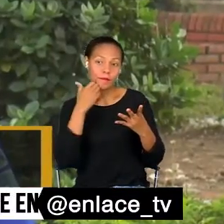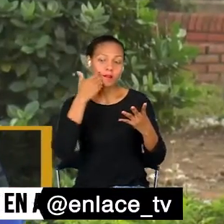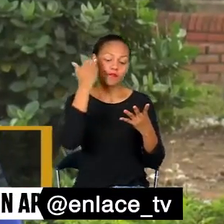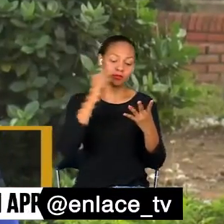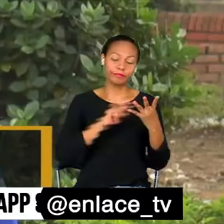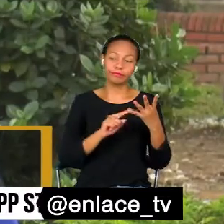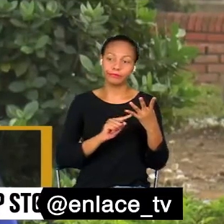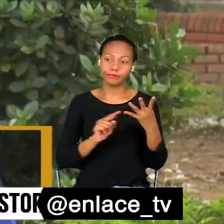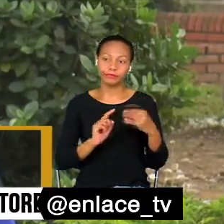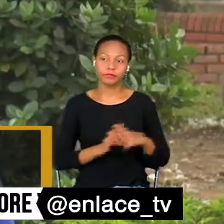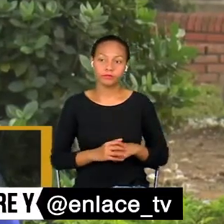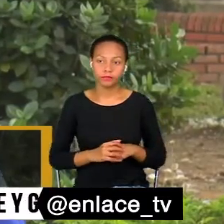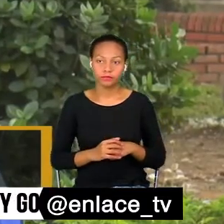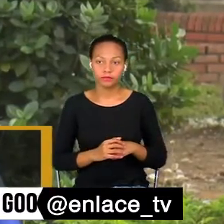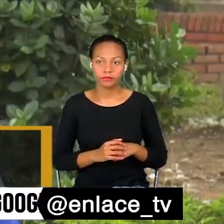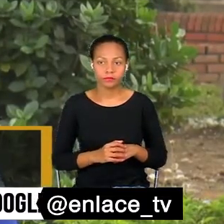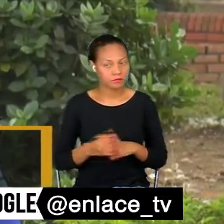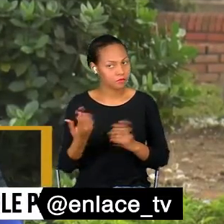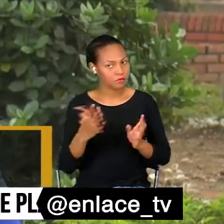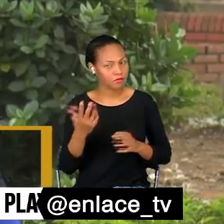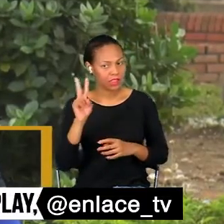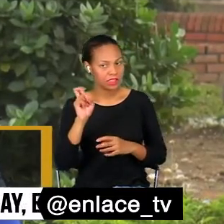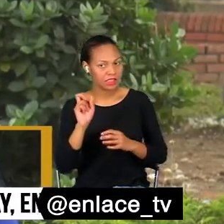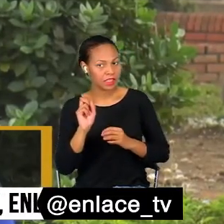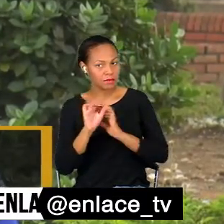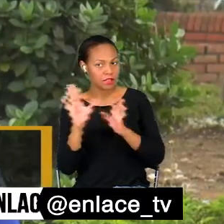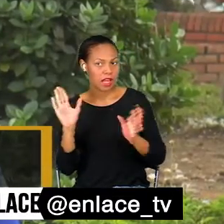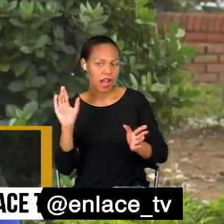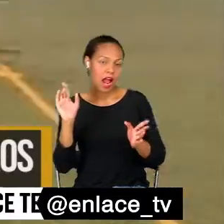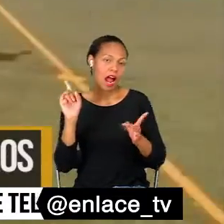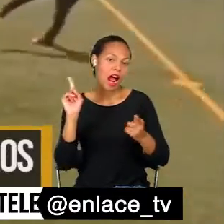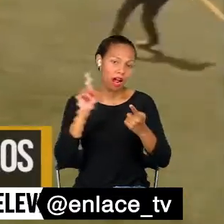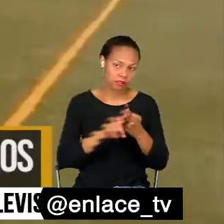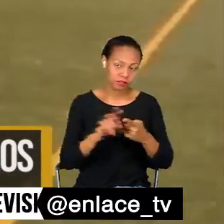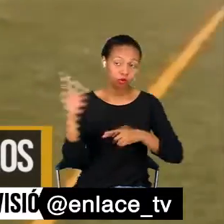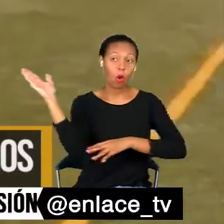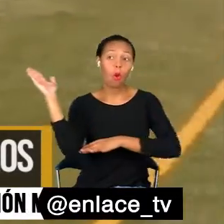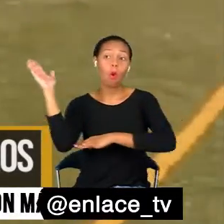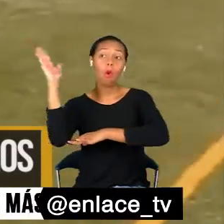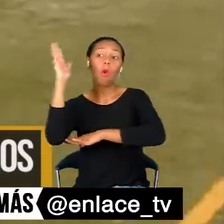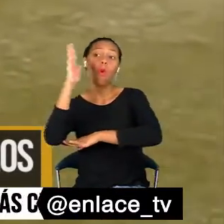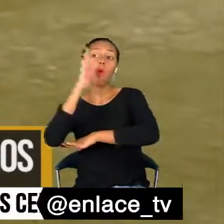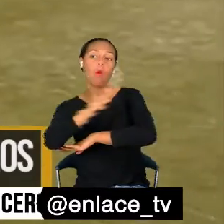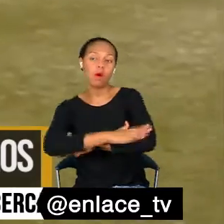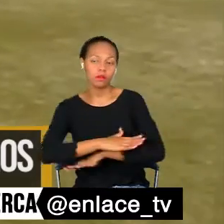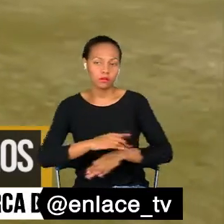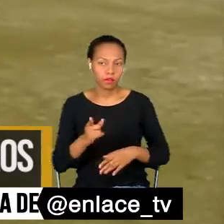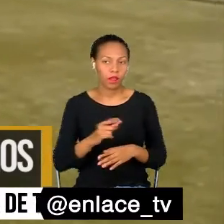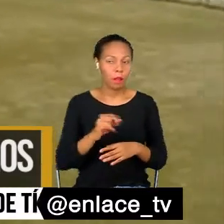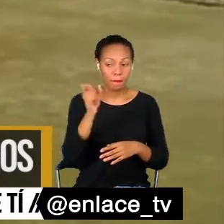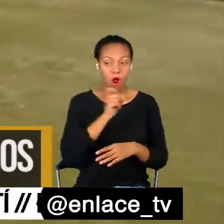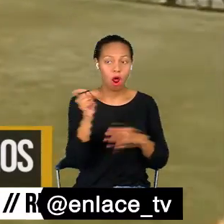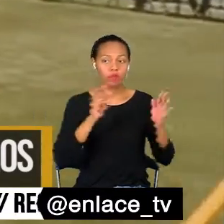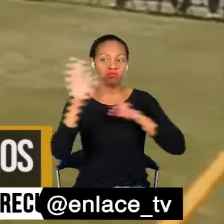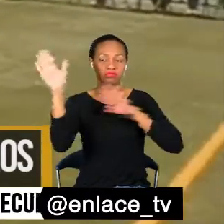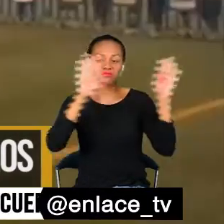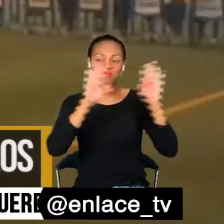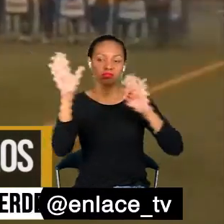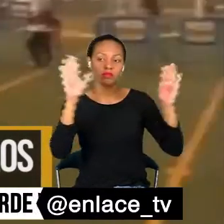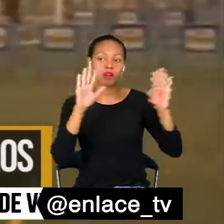Dios lo permite, desde las 7 de la mañana. Es un evento que se realiza todo el día y pues además nos van a acompañar arqueros de otra parte